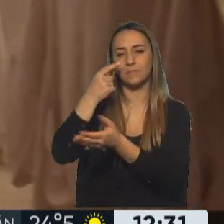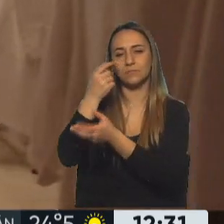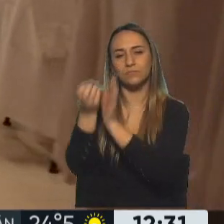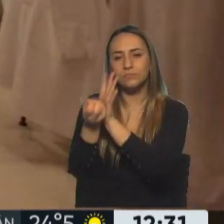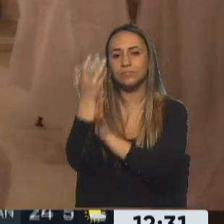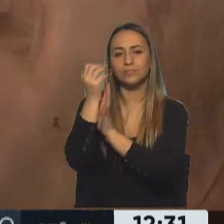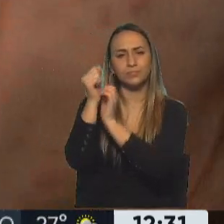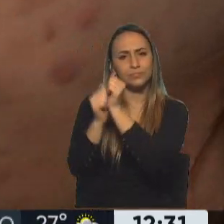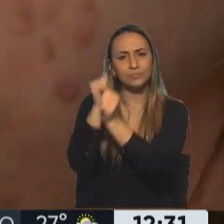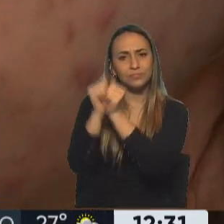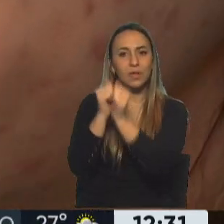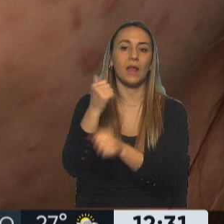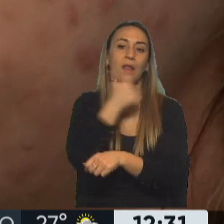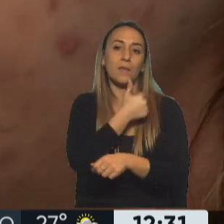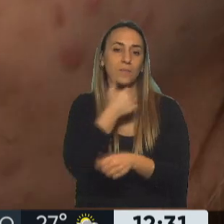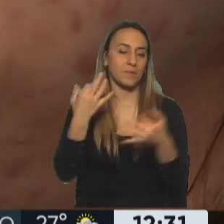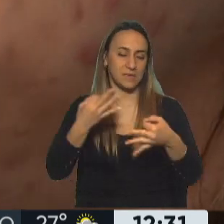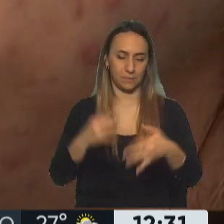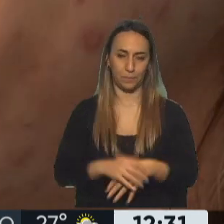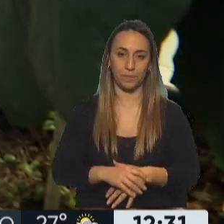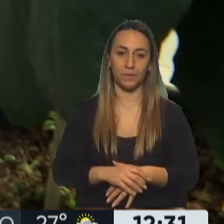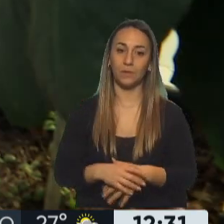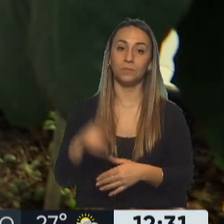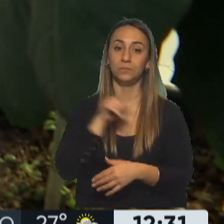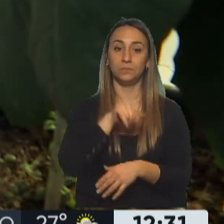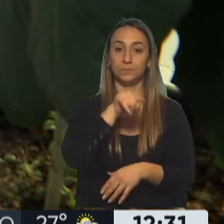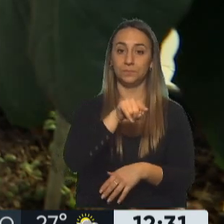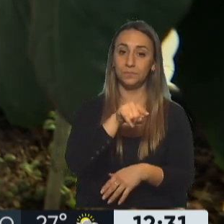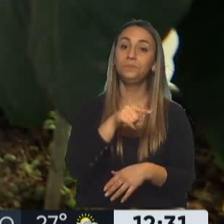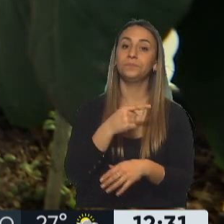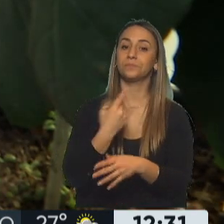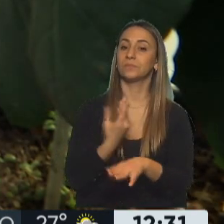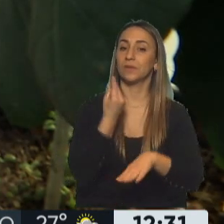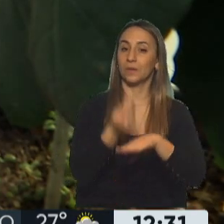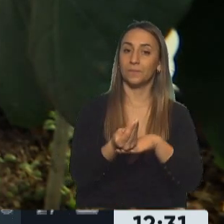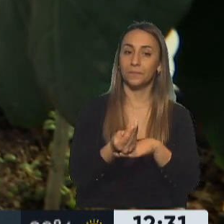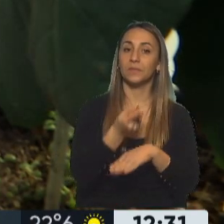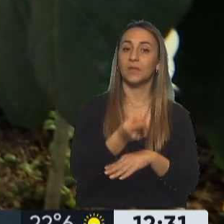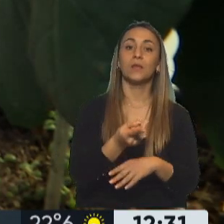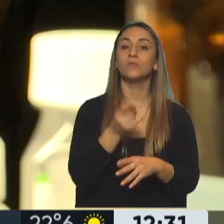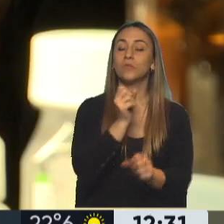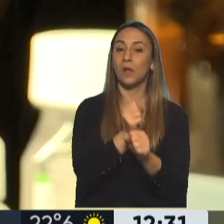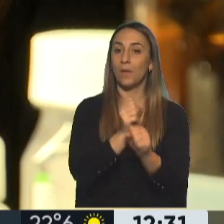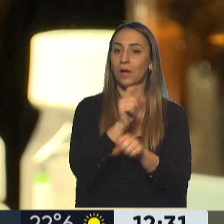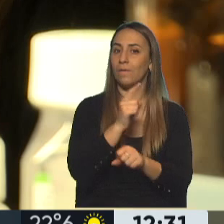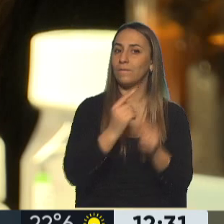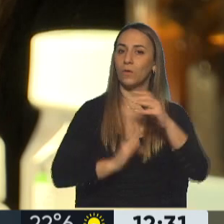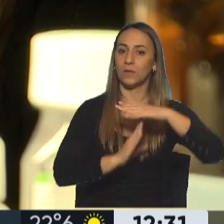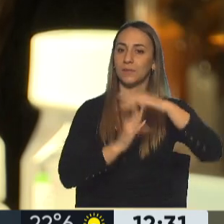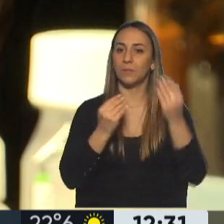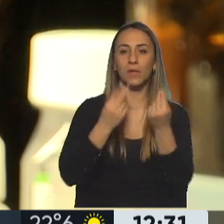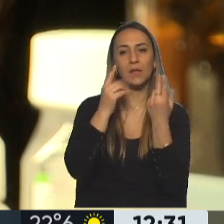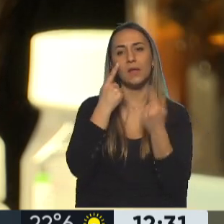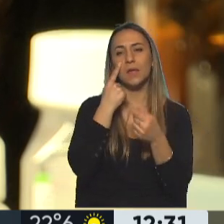ejemplo. Araceli Seife es becaria postdoctoral. Su labor es fundamental porque estudia el comportamiento de personas